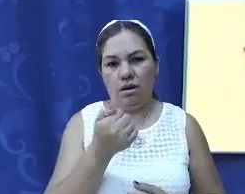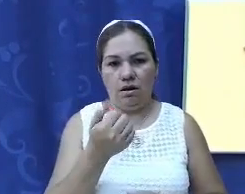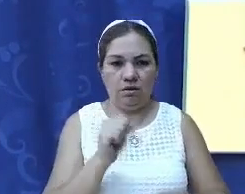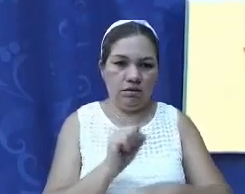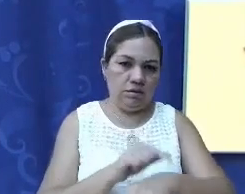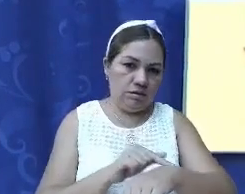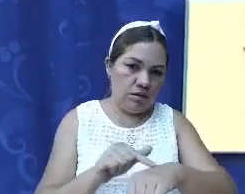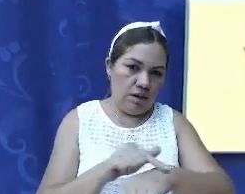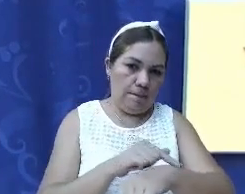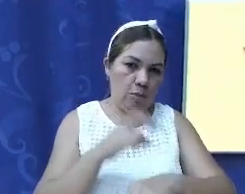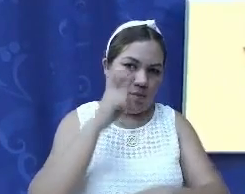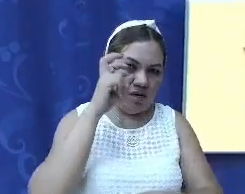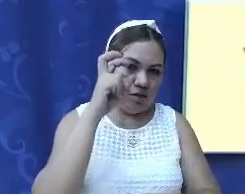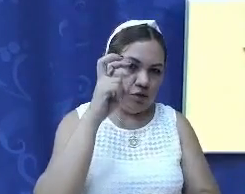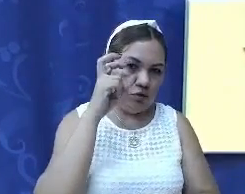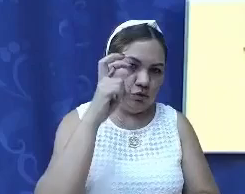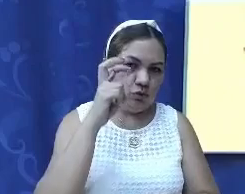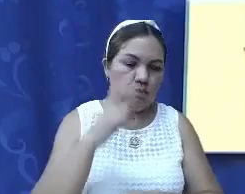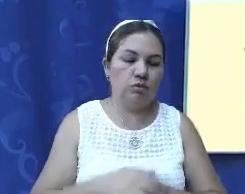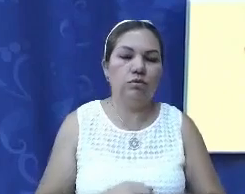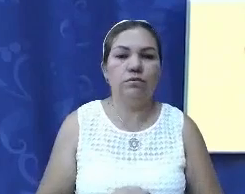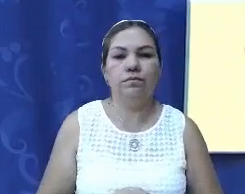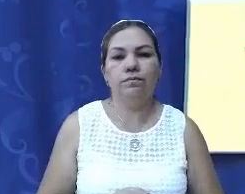peligrosos, dijo el apóstol.